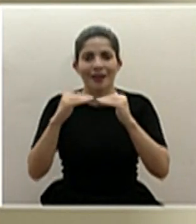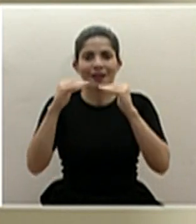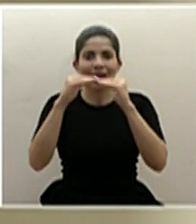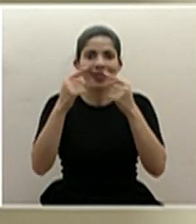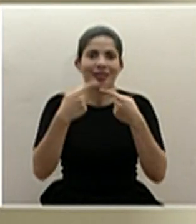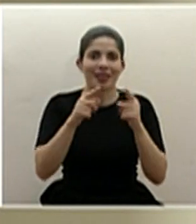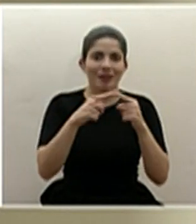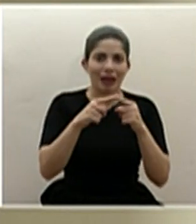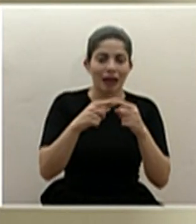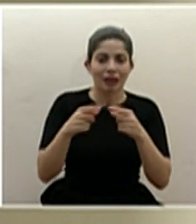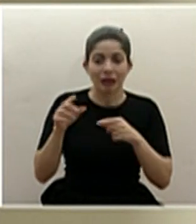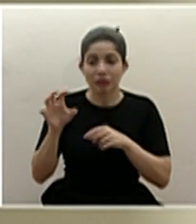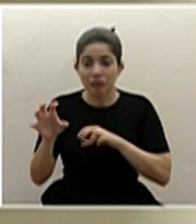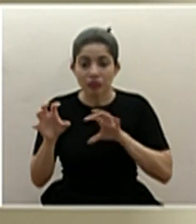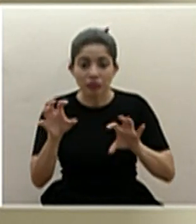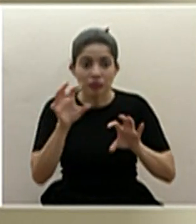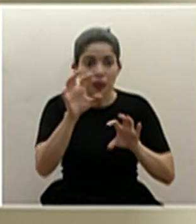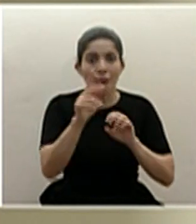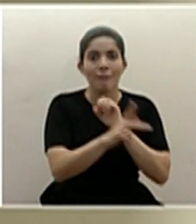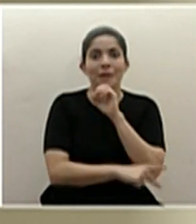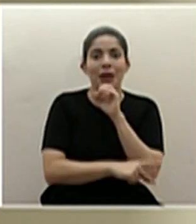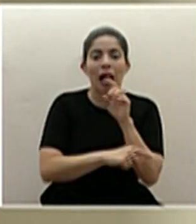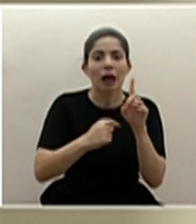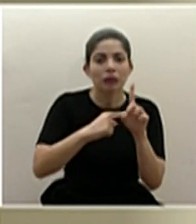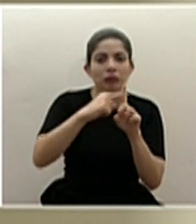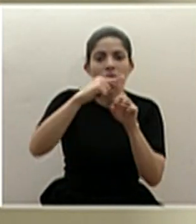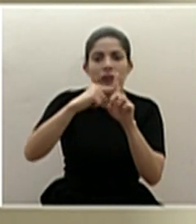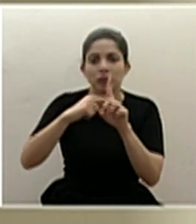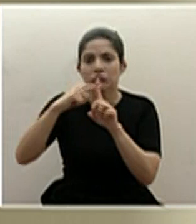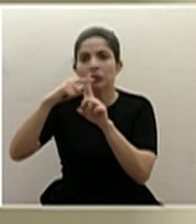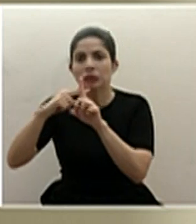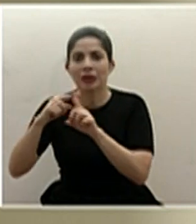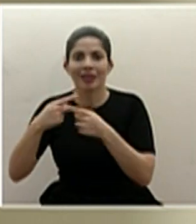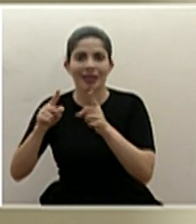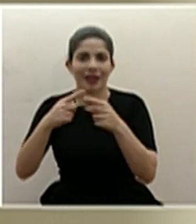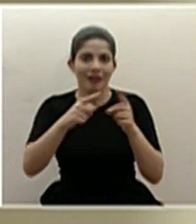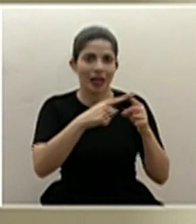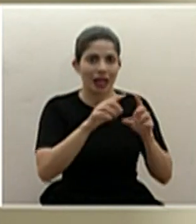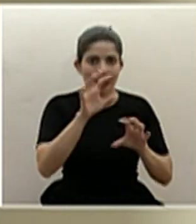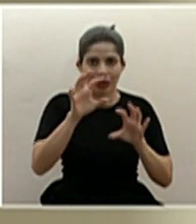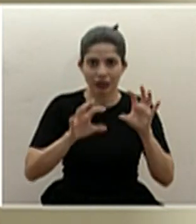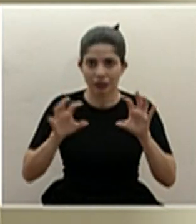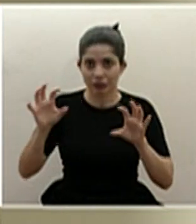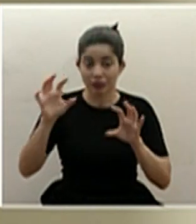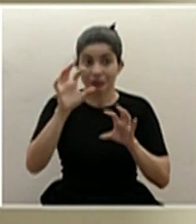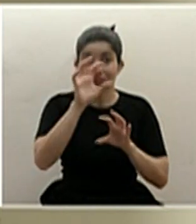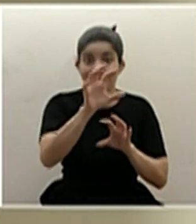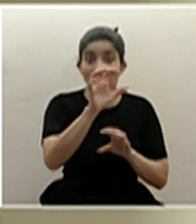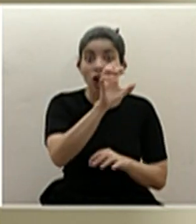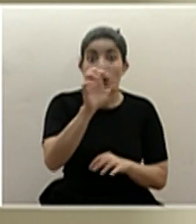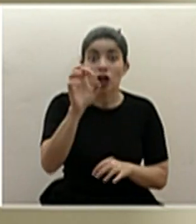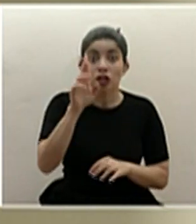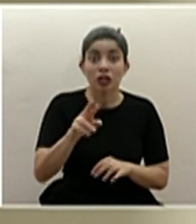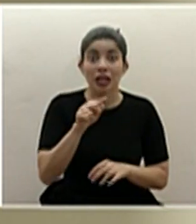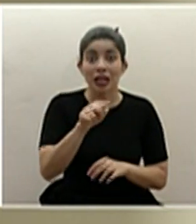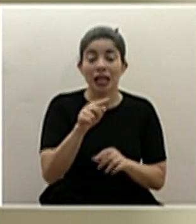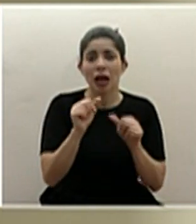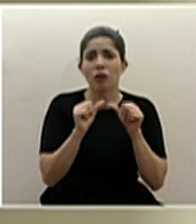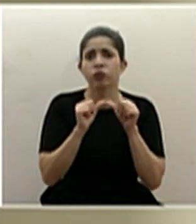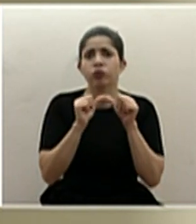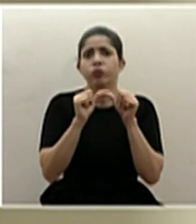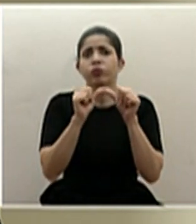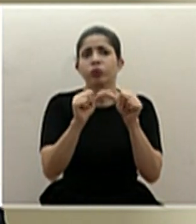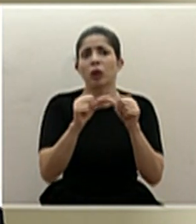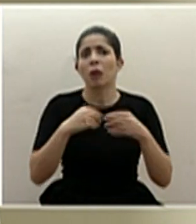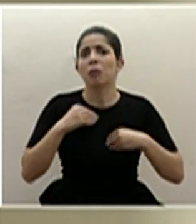avance de la pandemia en los diferentes países. Costa Rica hasta el momento se ha mantenido en una situación de